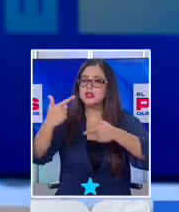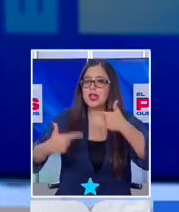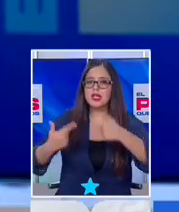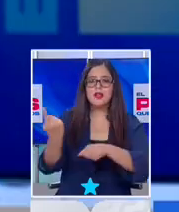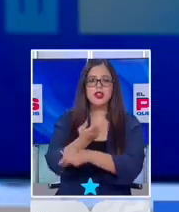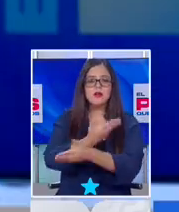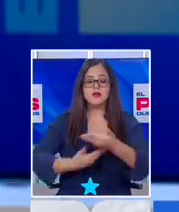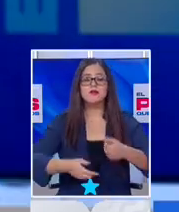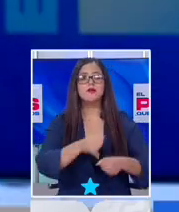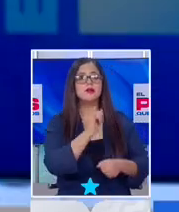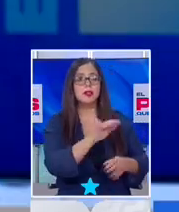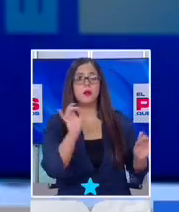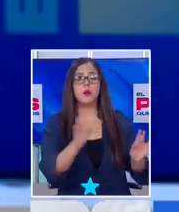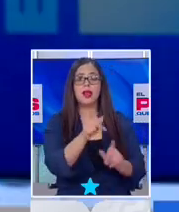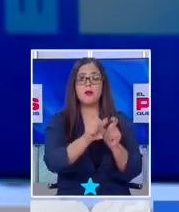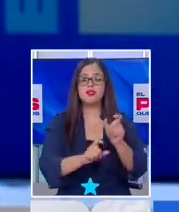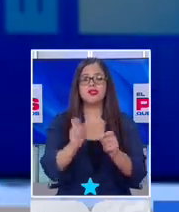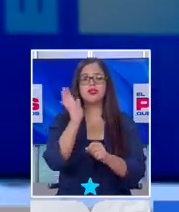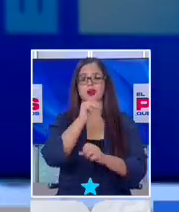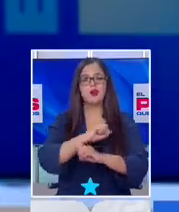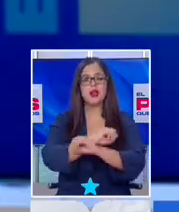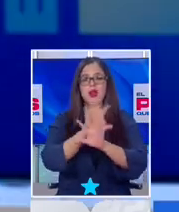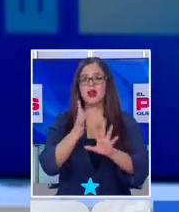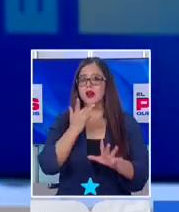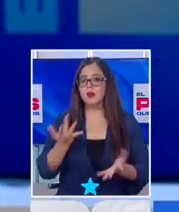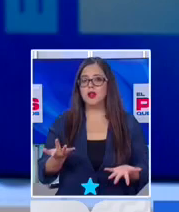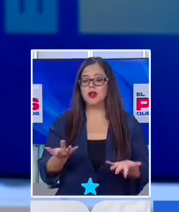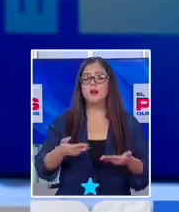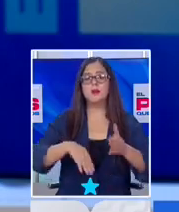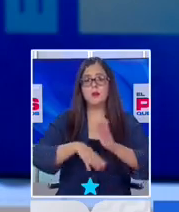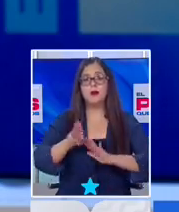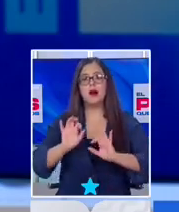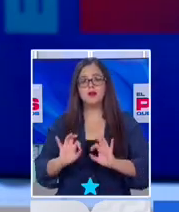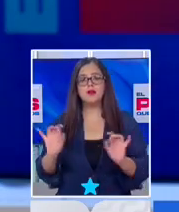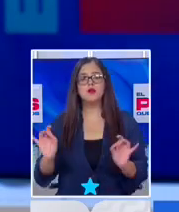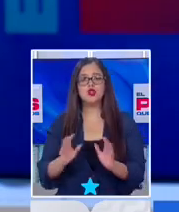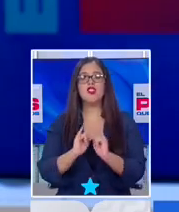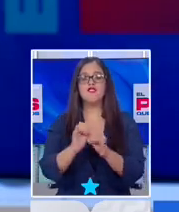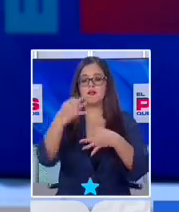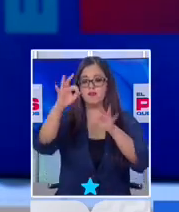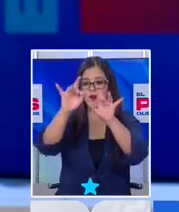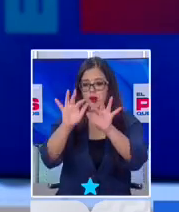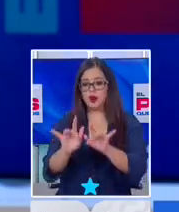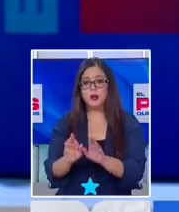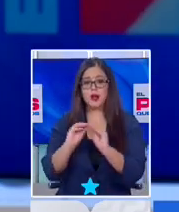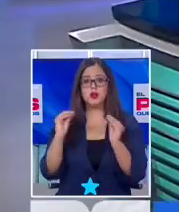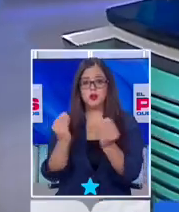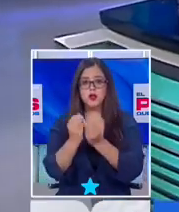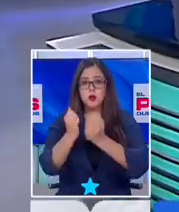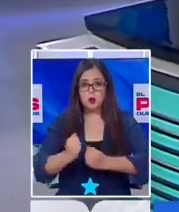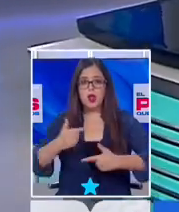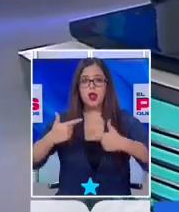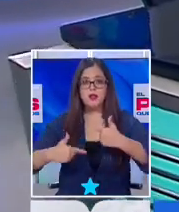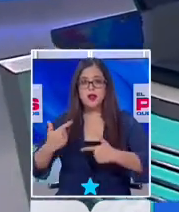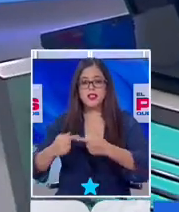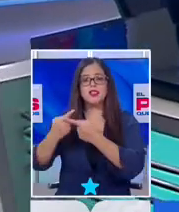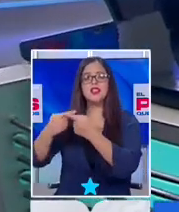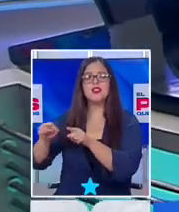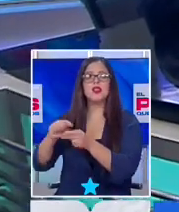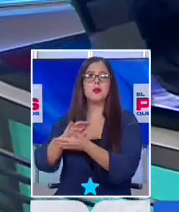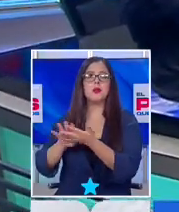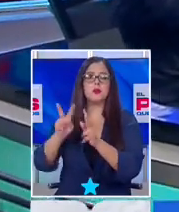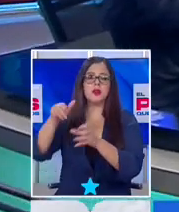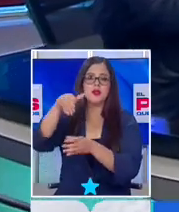a lo mejor a la ciudadanía no le queda del todo claro pero por qué porque mucho más eficiente que vuelva a un informe completo que puede discutirse a por ejemplo estar